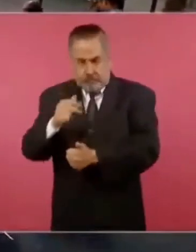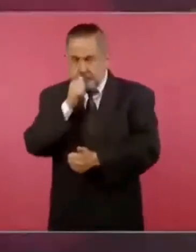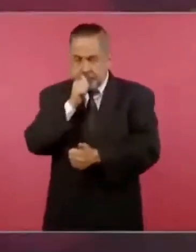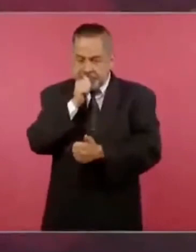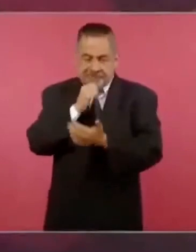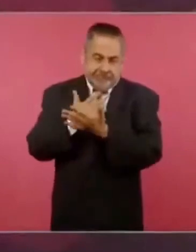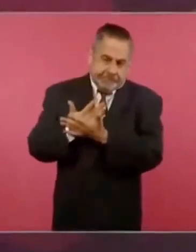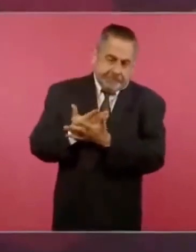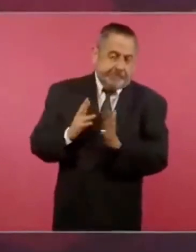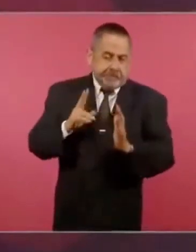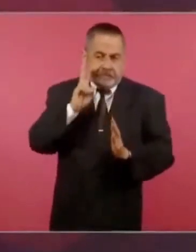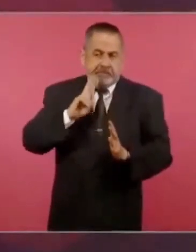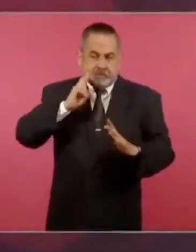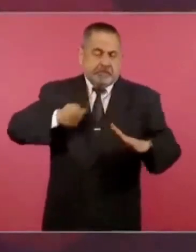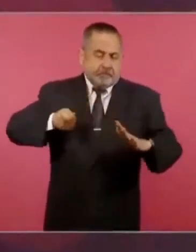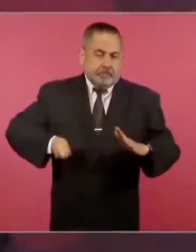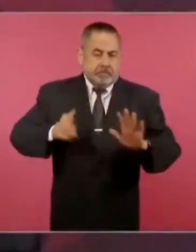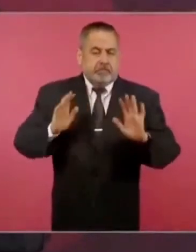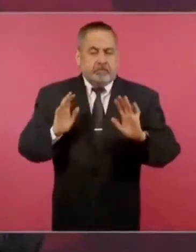ya.